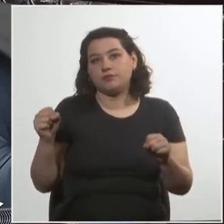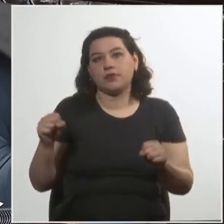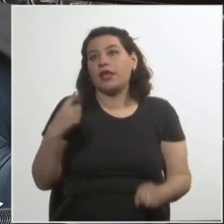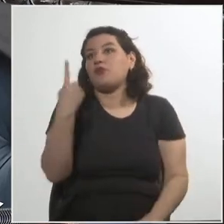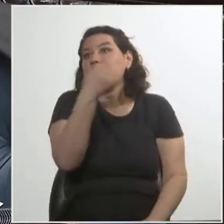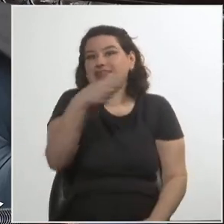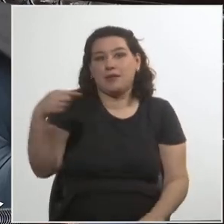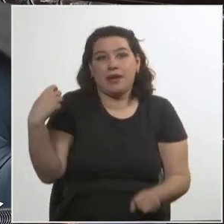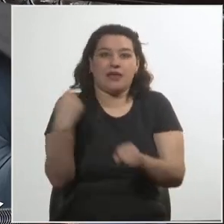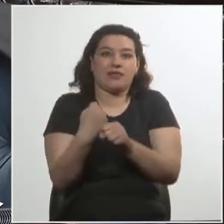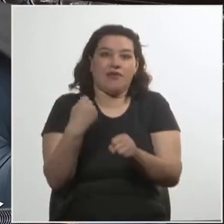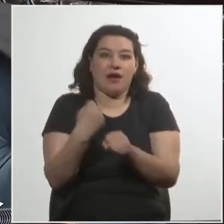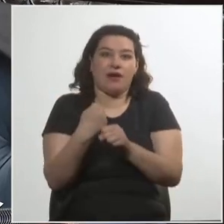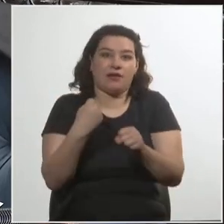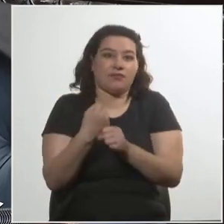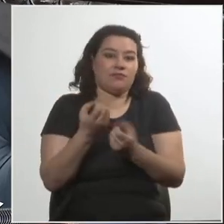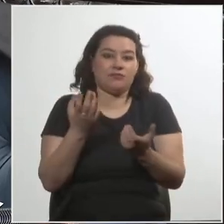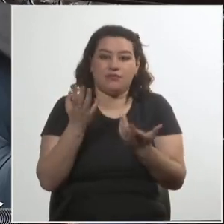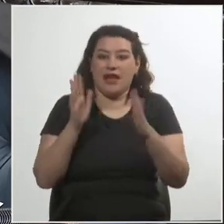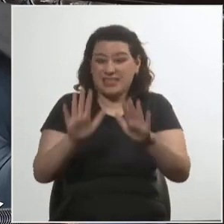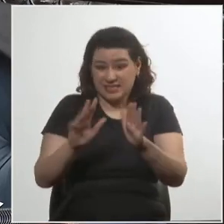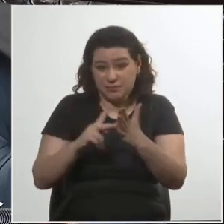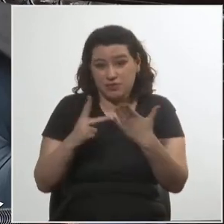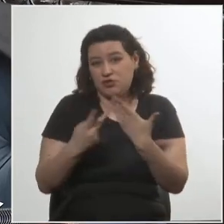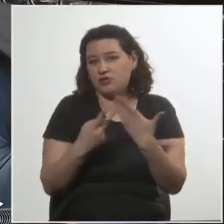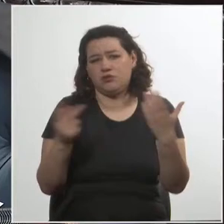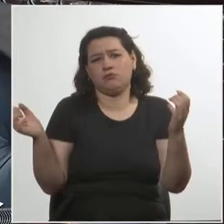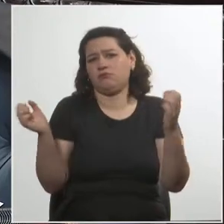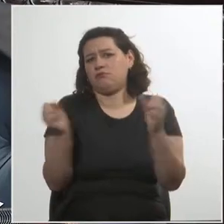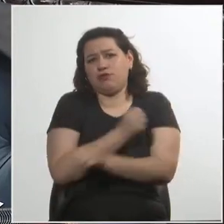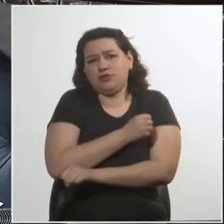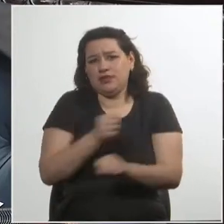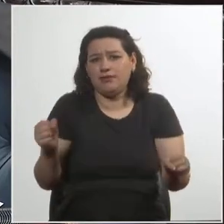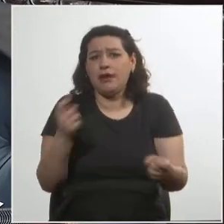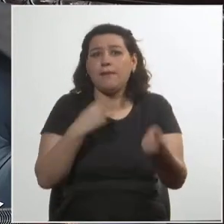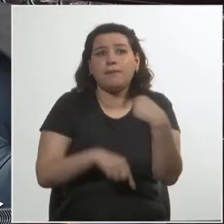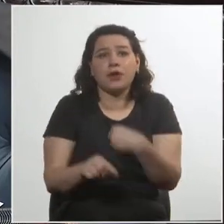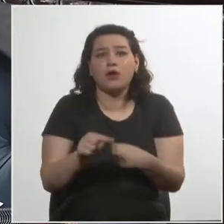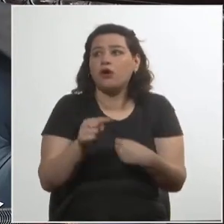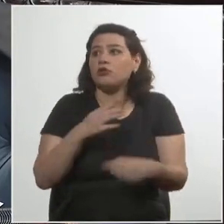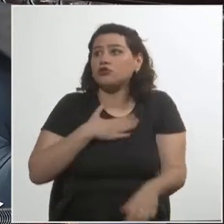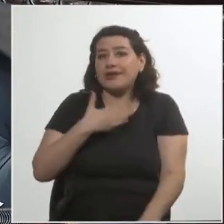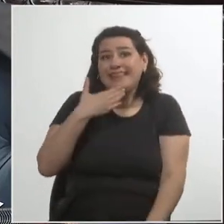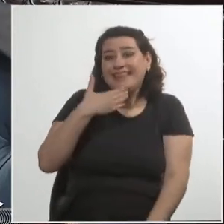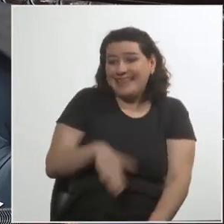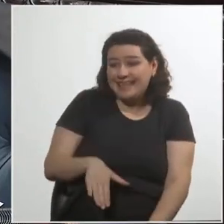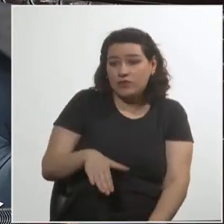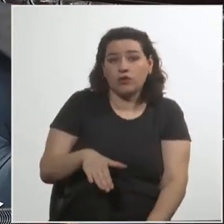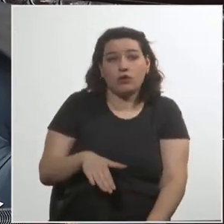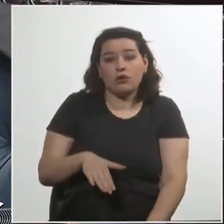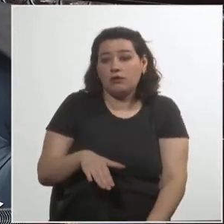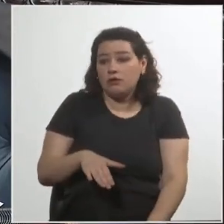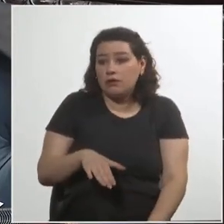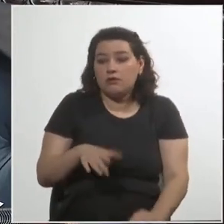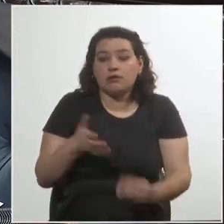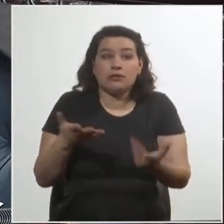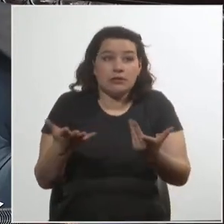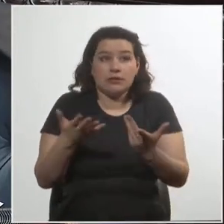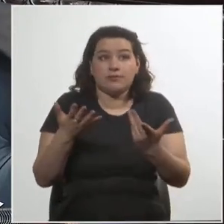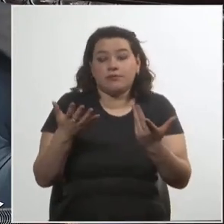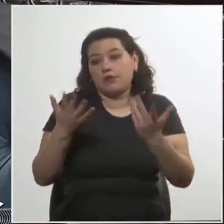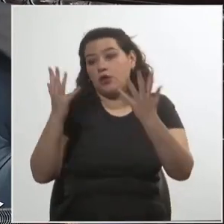no de un proyecto de estas características pero yo entiendo que en estas